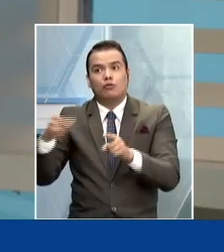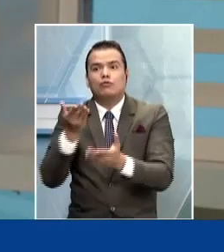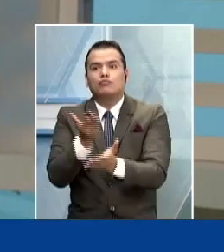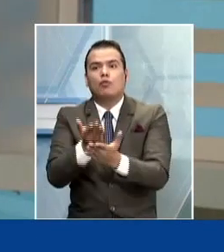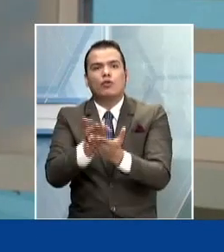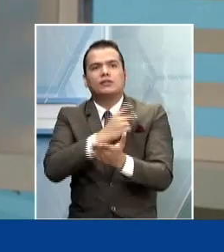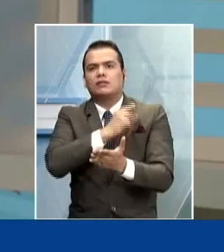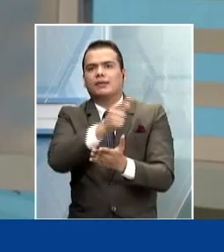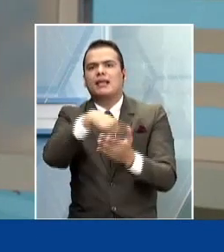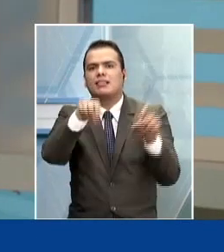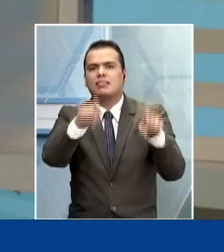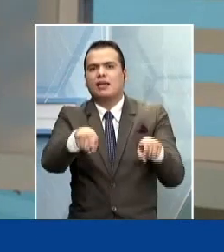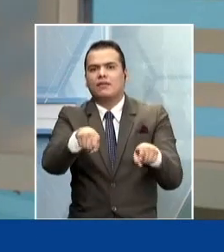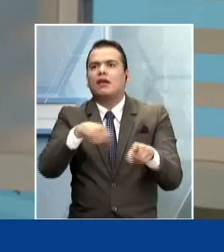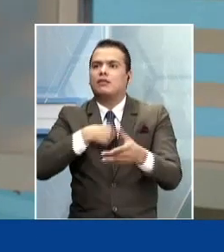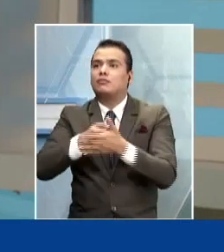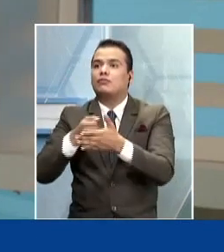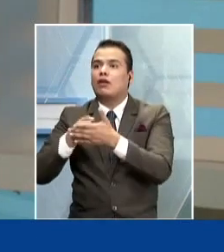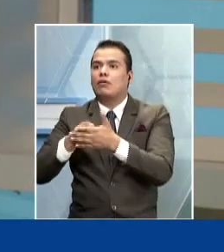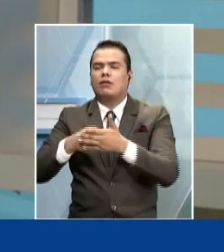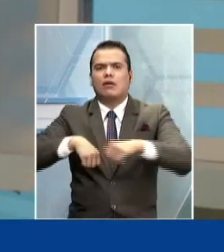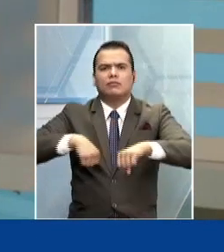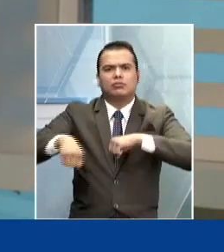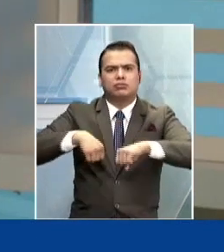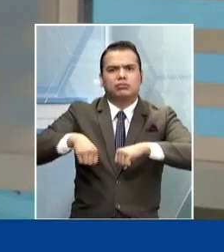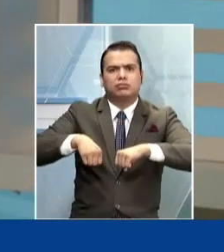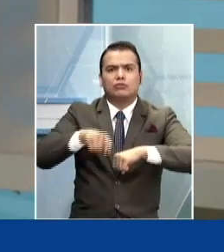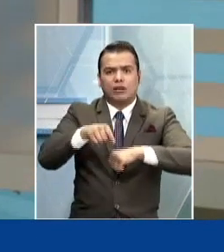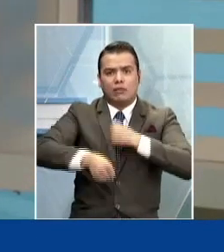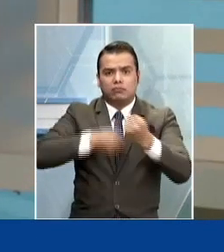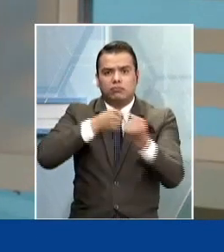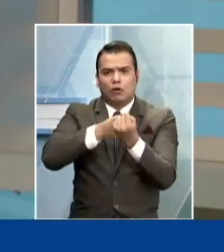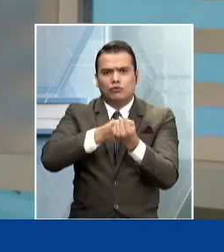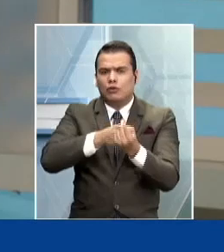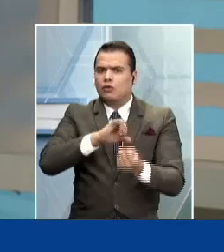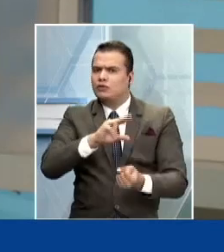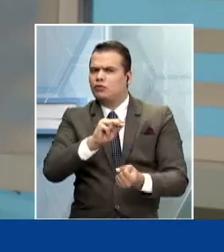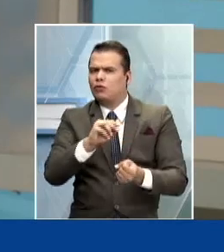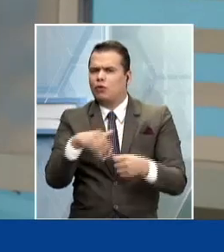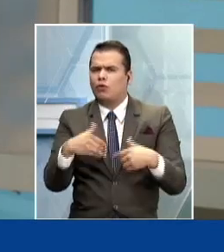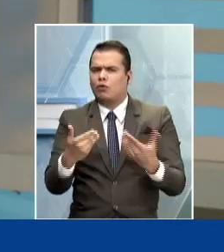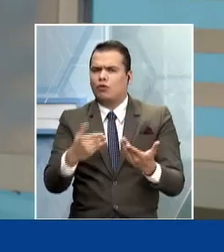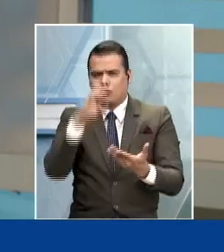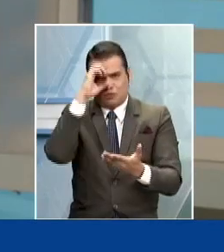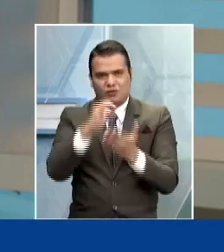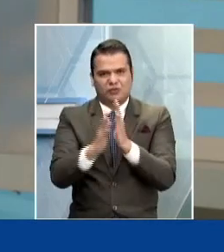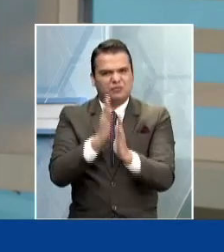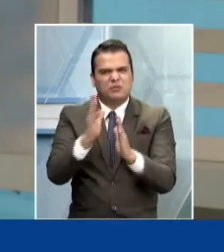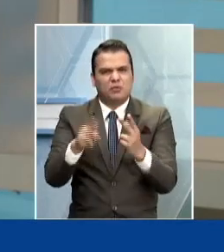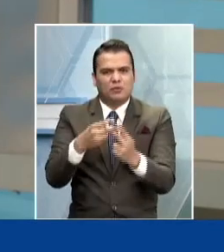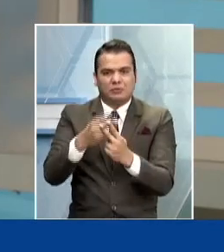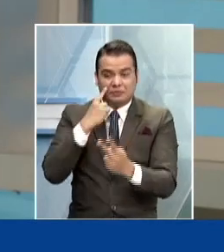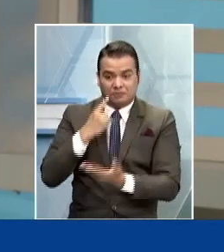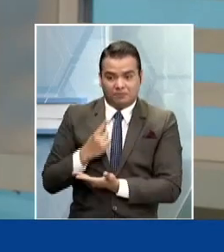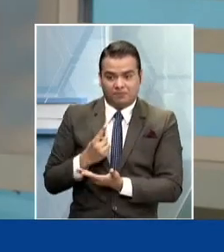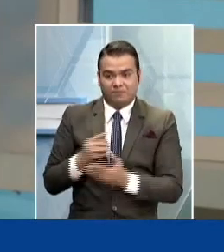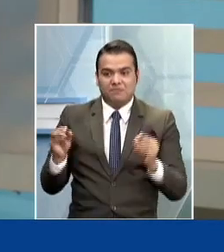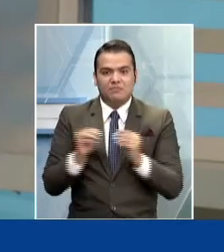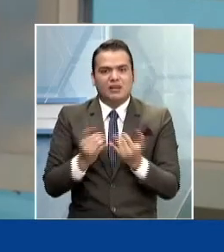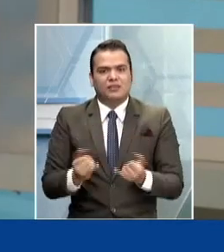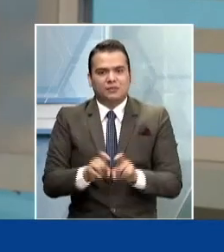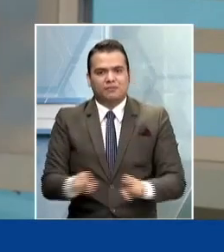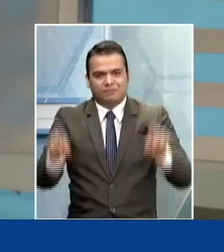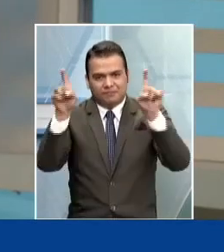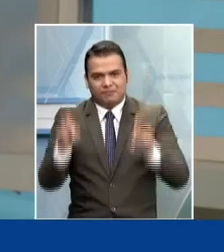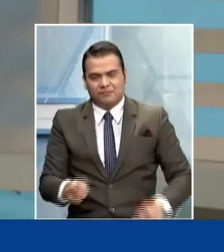iniciaron algunas organizaciones en contra del alcalde de Cali, Jorge Iván Ospina. Use la etiqueta Opino90 porque su opinión nos importa. Ahora